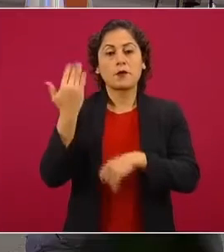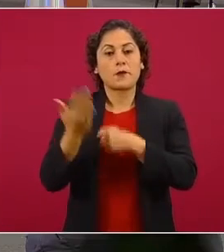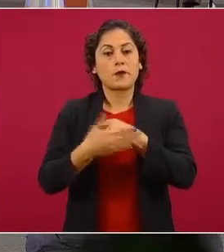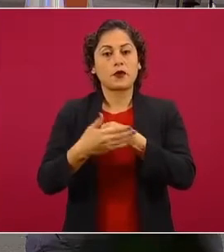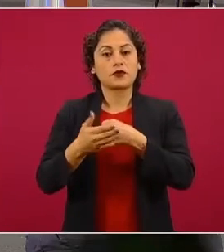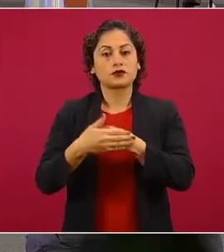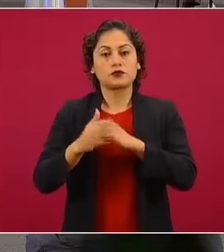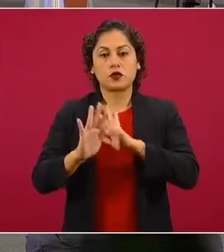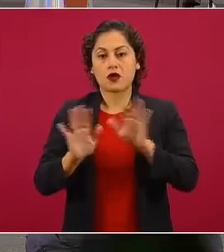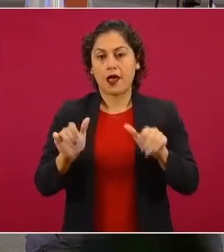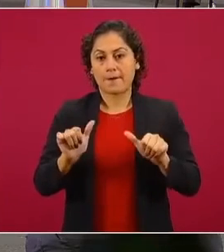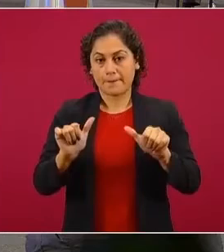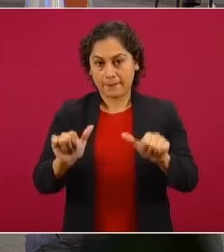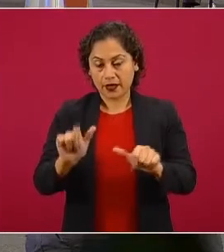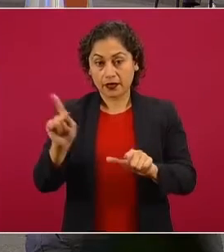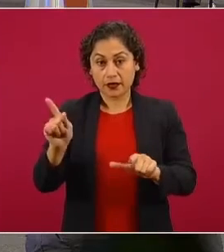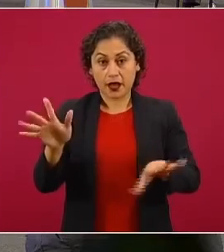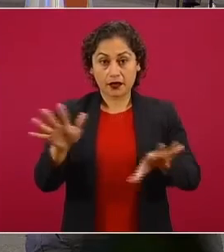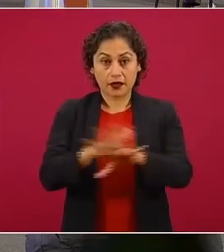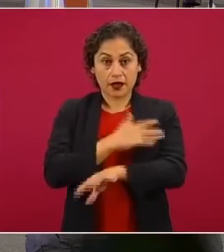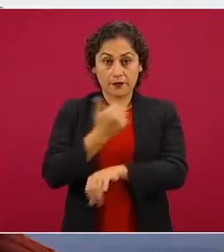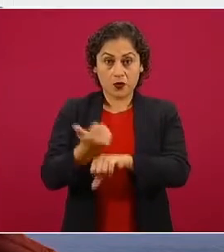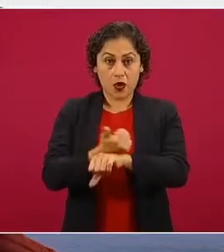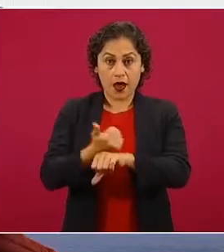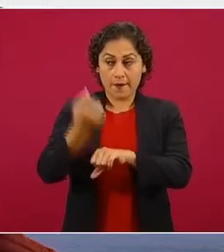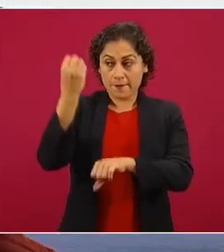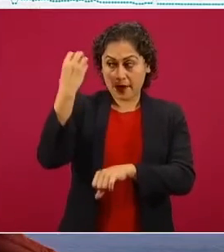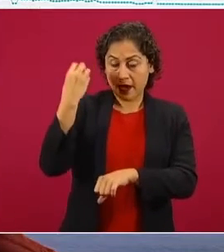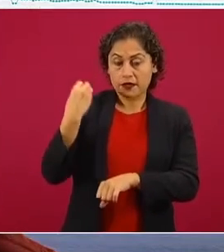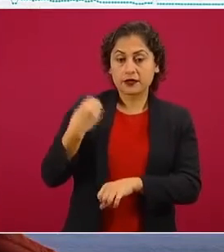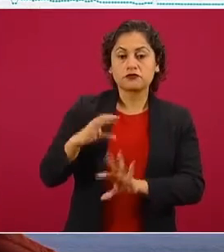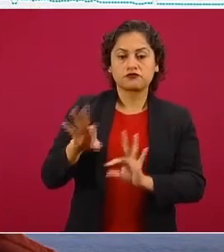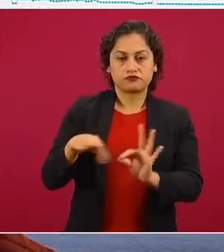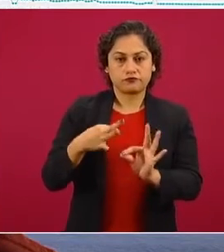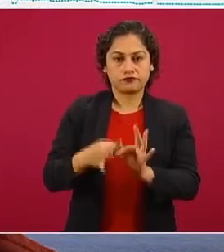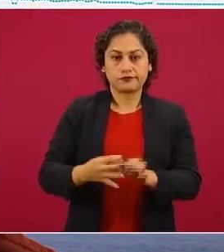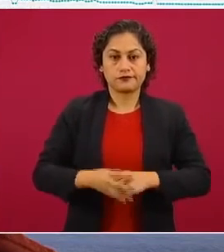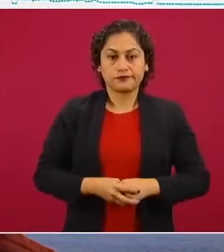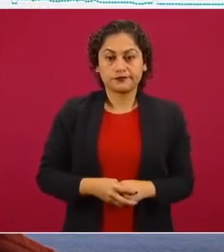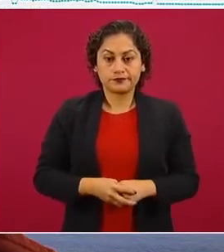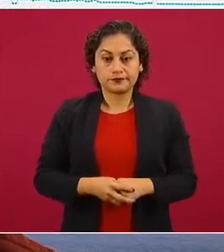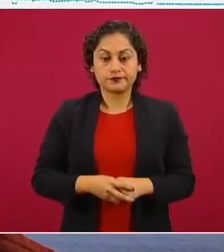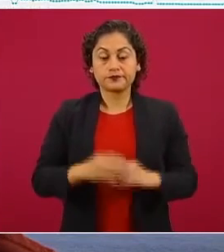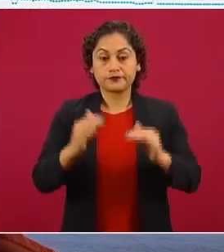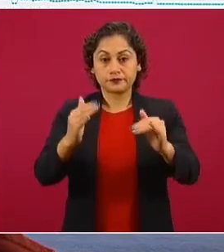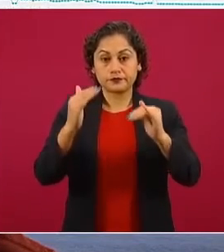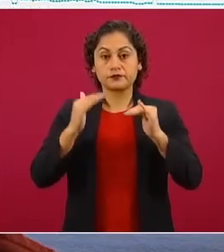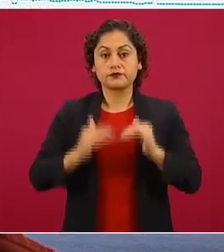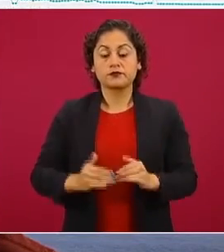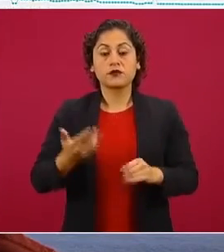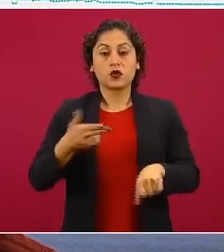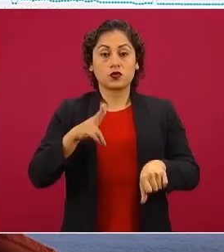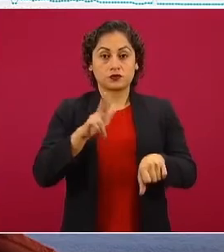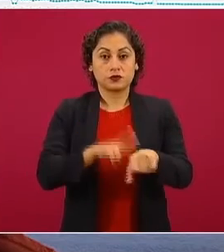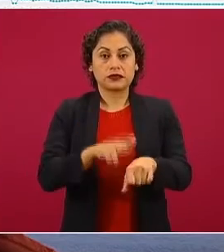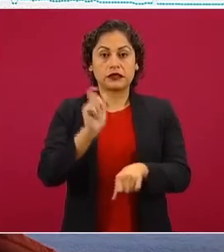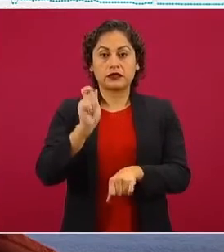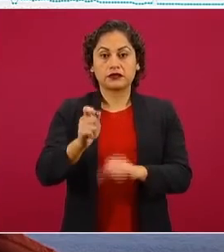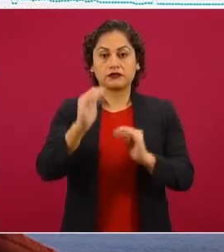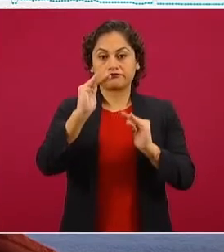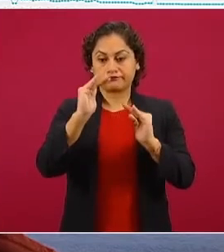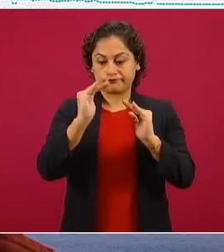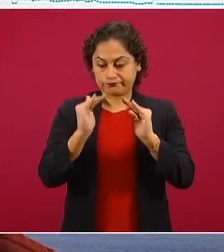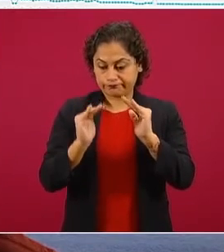Ya pasó a semáforo amarillo a partir de esta quincena. La siguiente. Las hospitalizaciones también en descenso y una muy buena